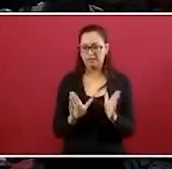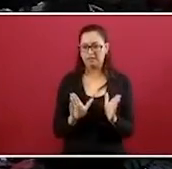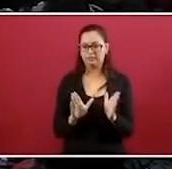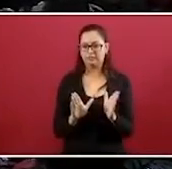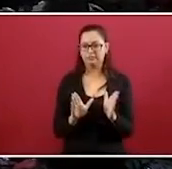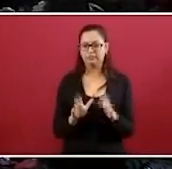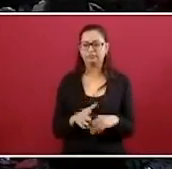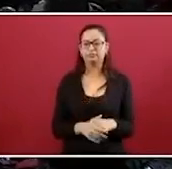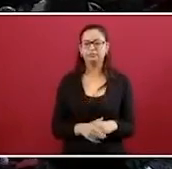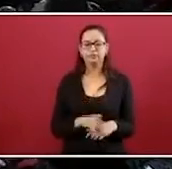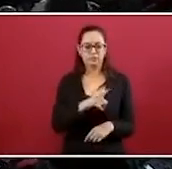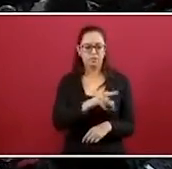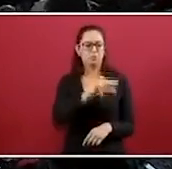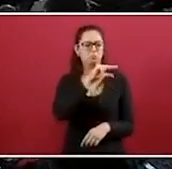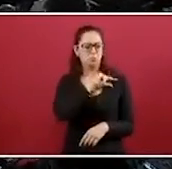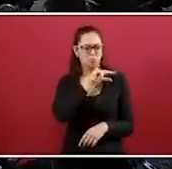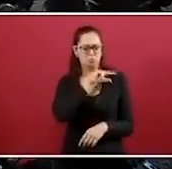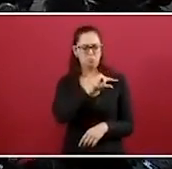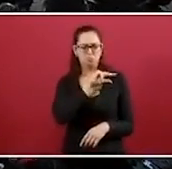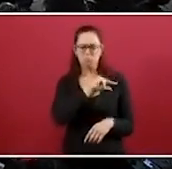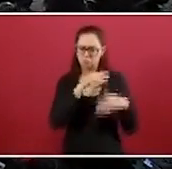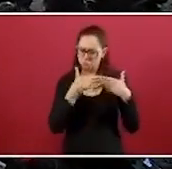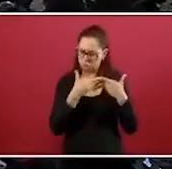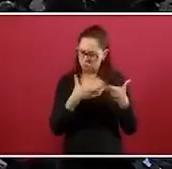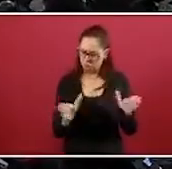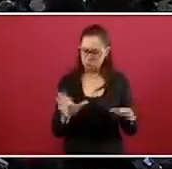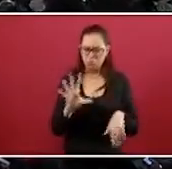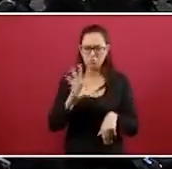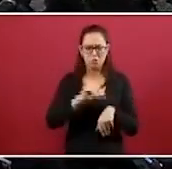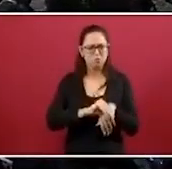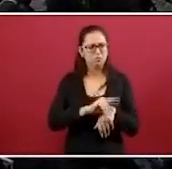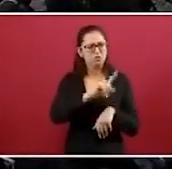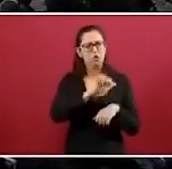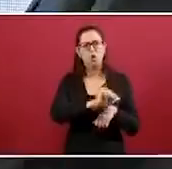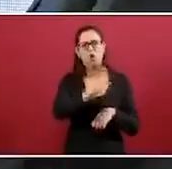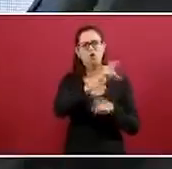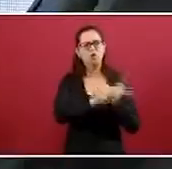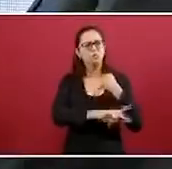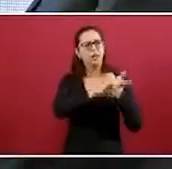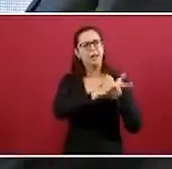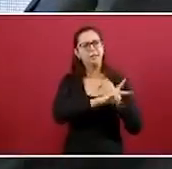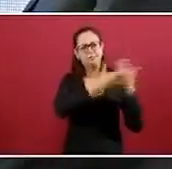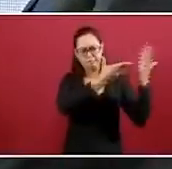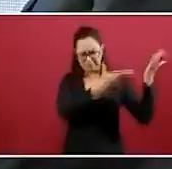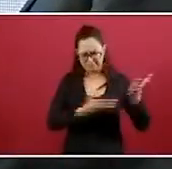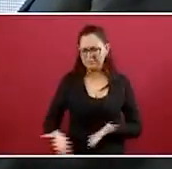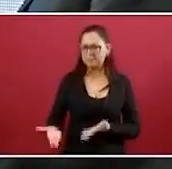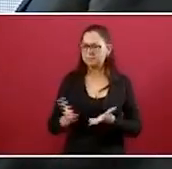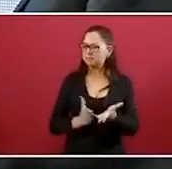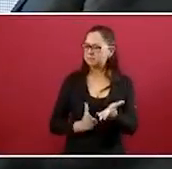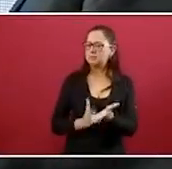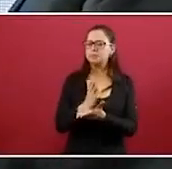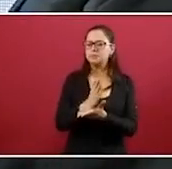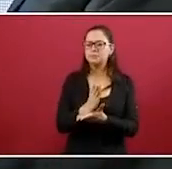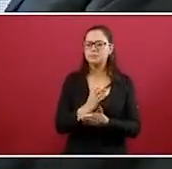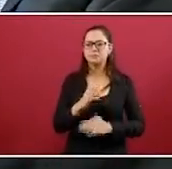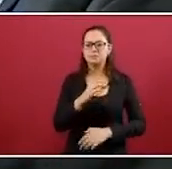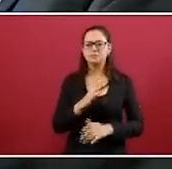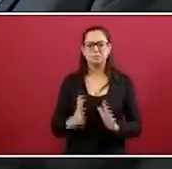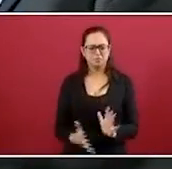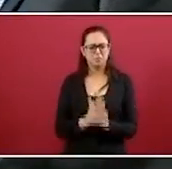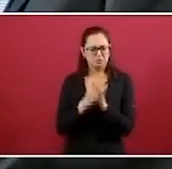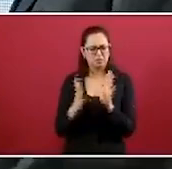a la iniciativa privada, al sector público, a empresas extranjeras, la participación en un mercado que